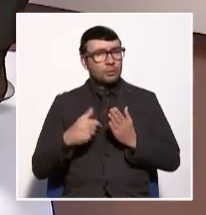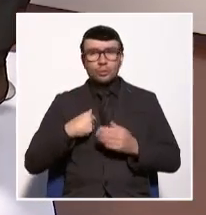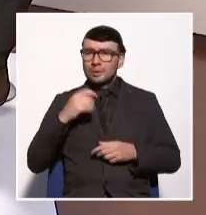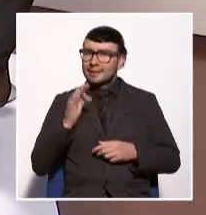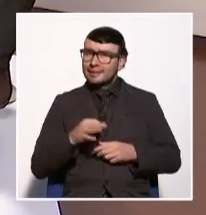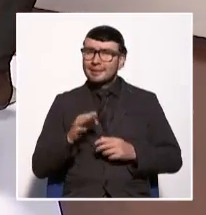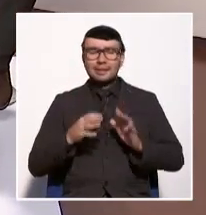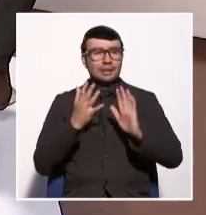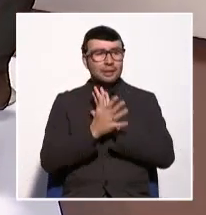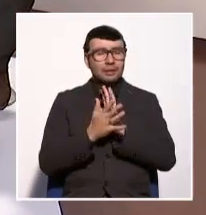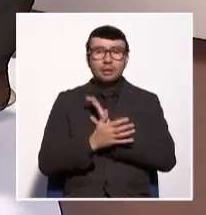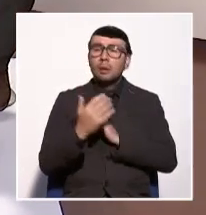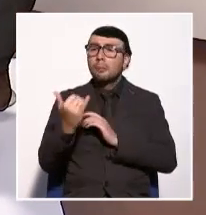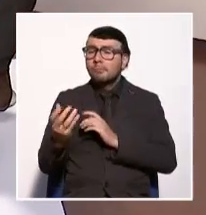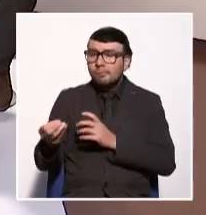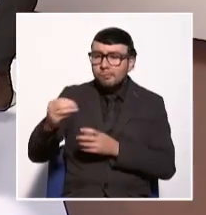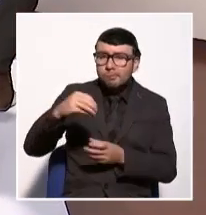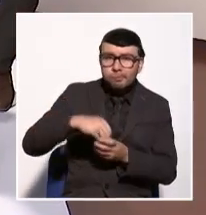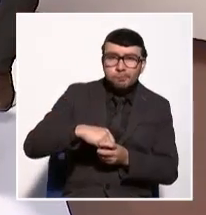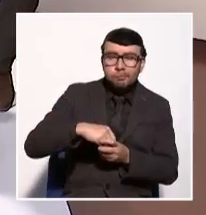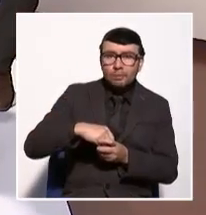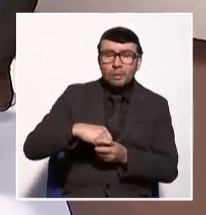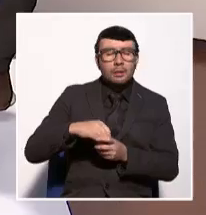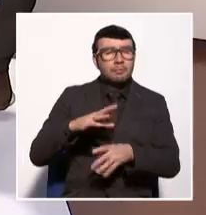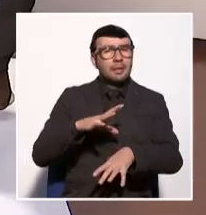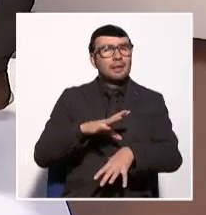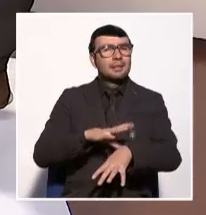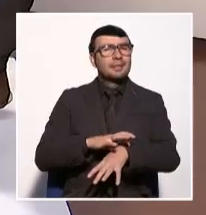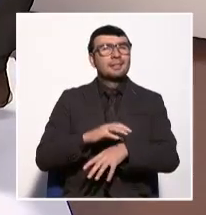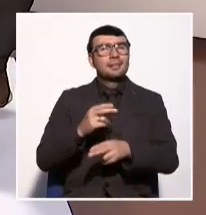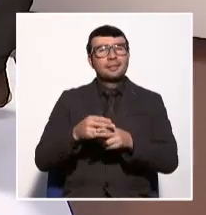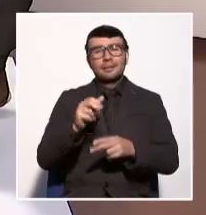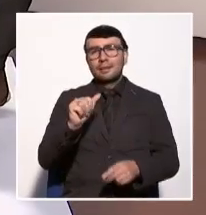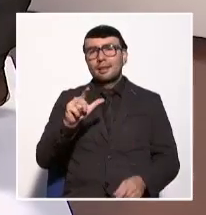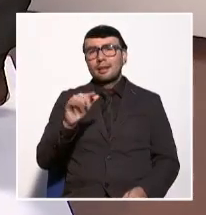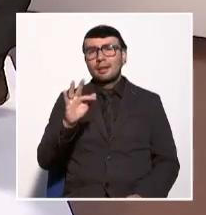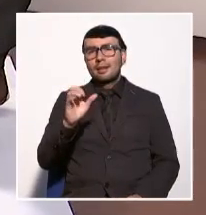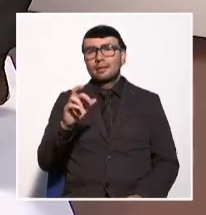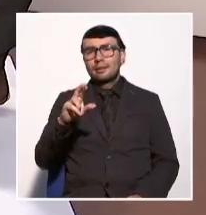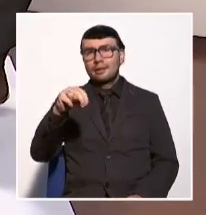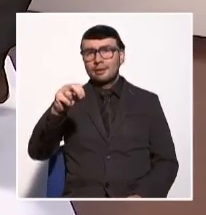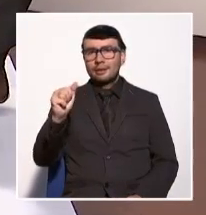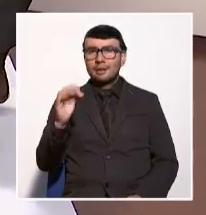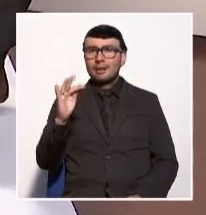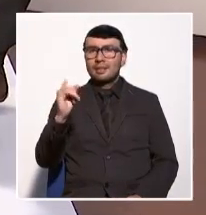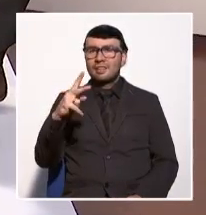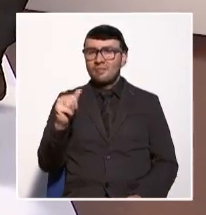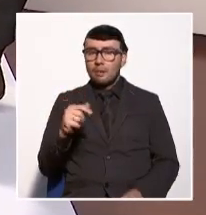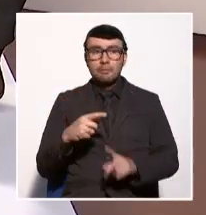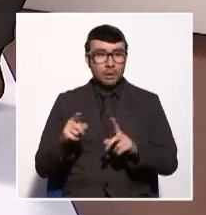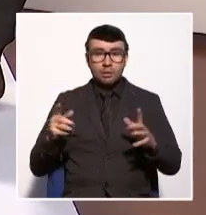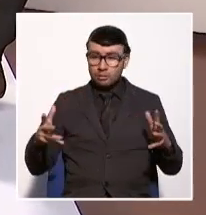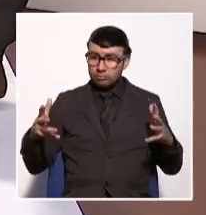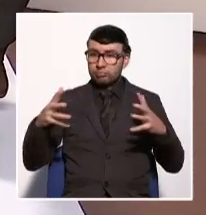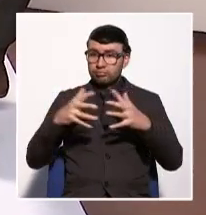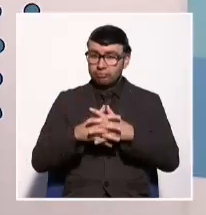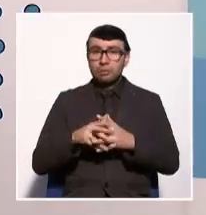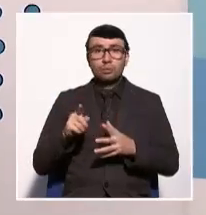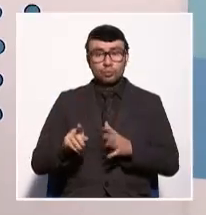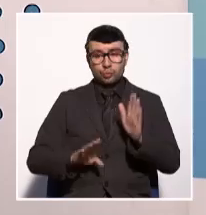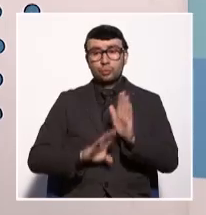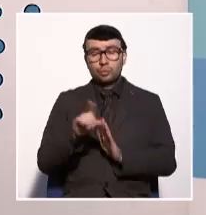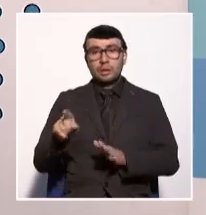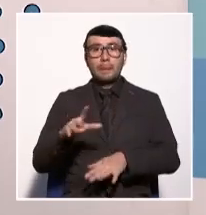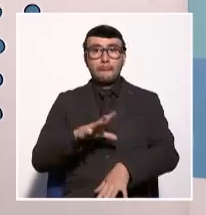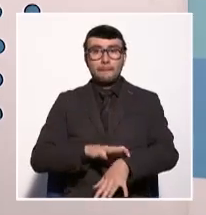que se llama o mal llamamos medicina alternativa pero que realmente es un complemento real a la medicina para